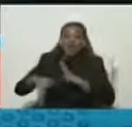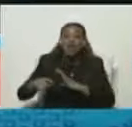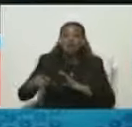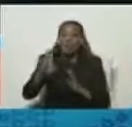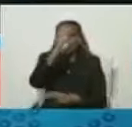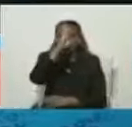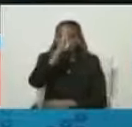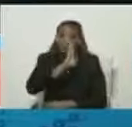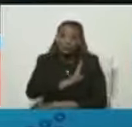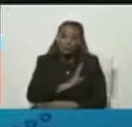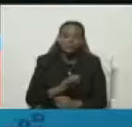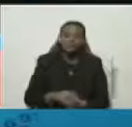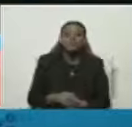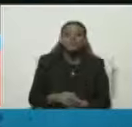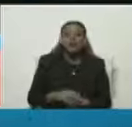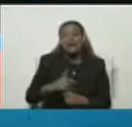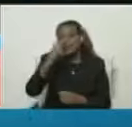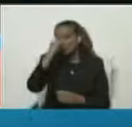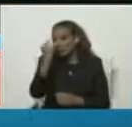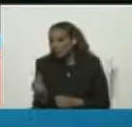y de Zamora